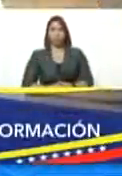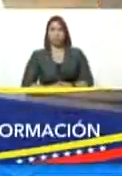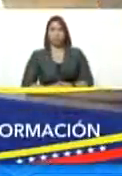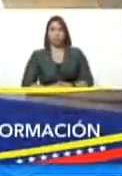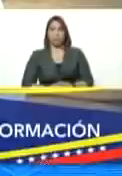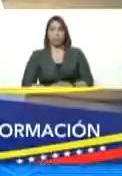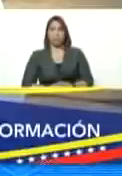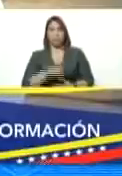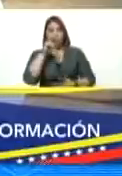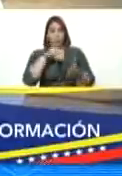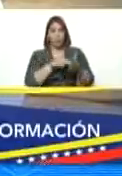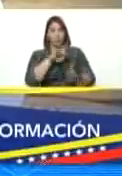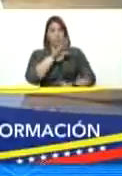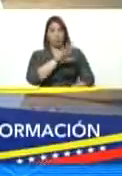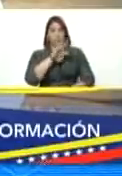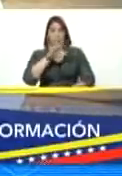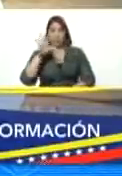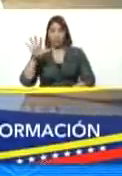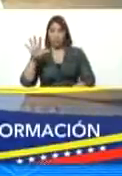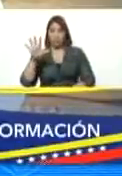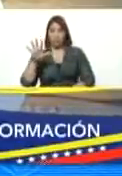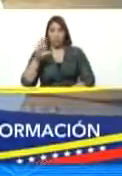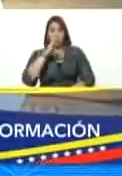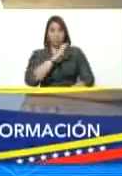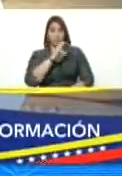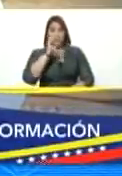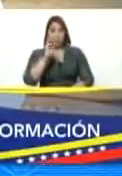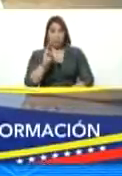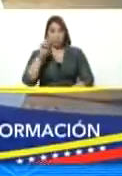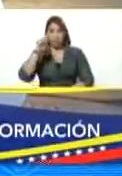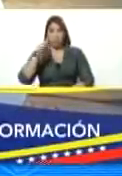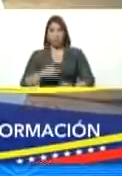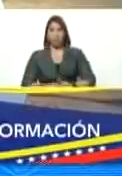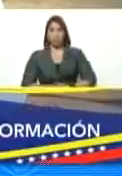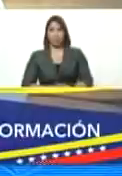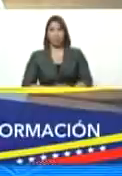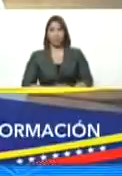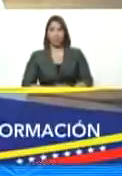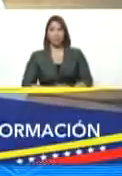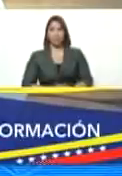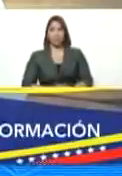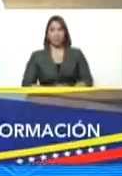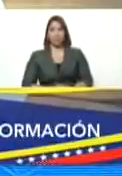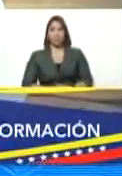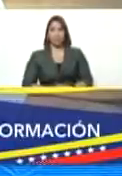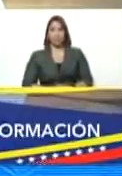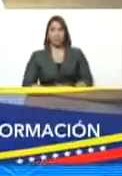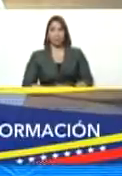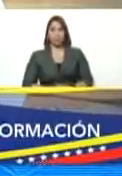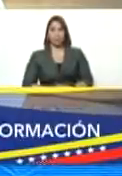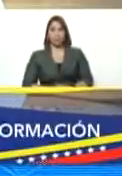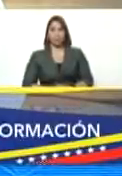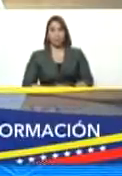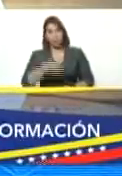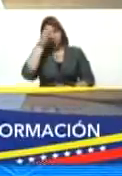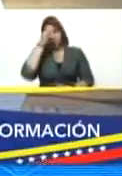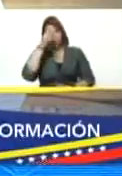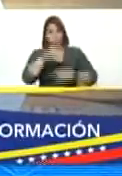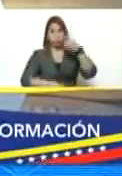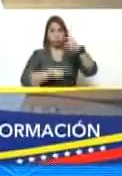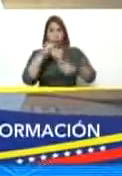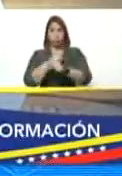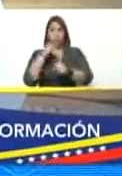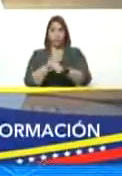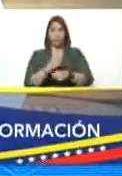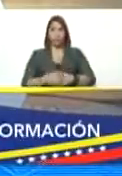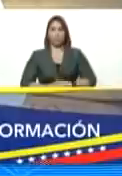Los 2.555 consejos productivos de